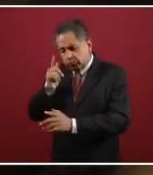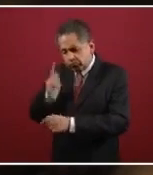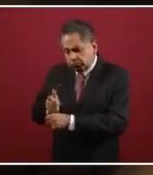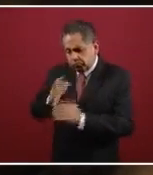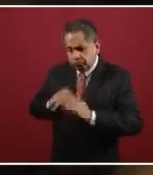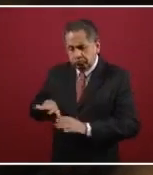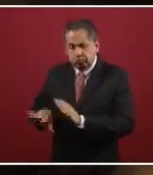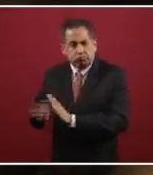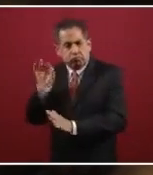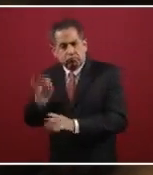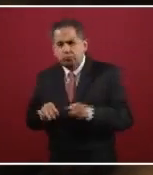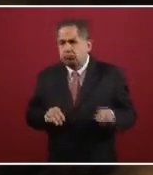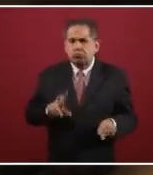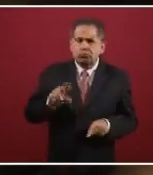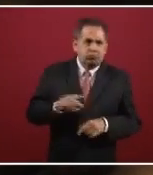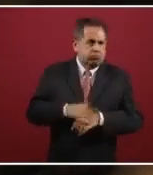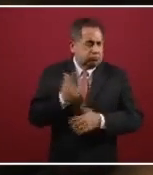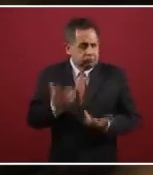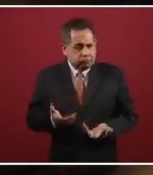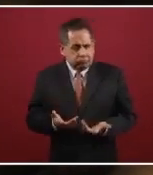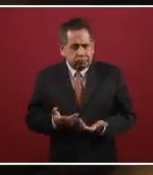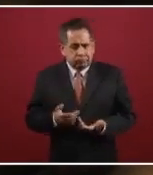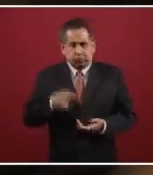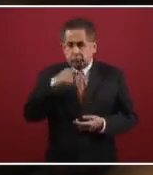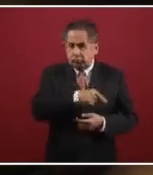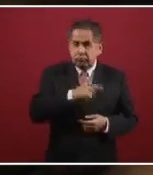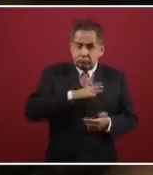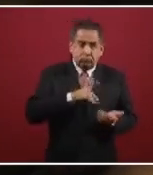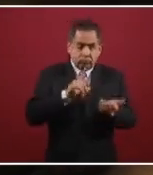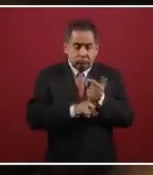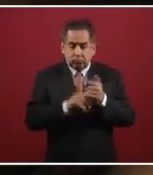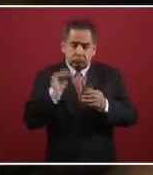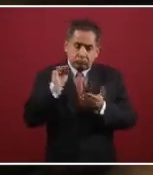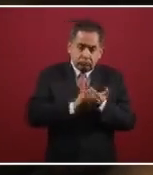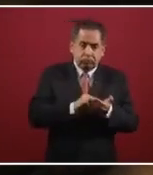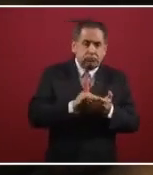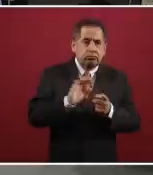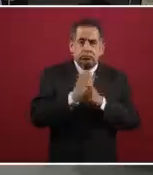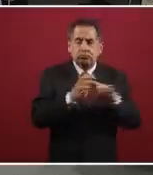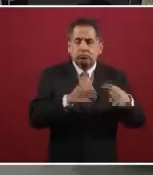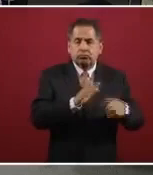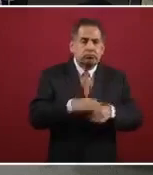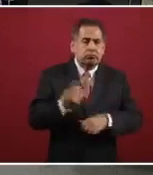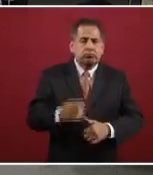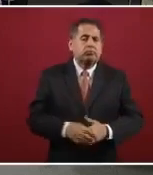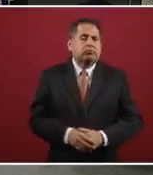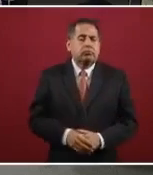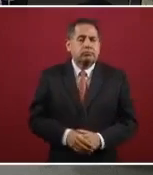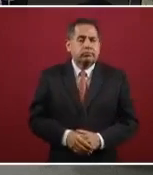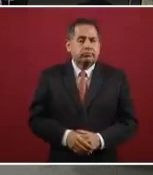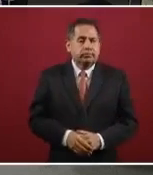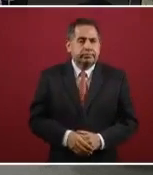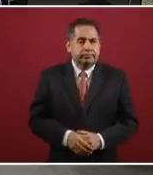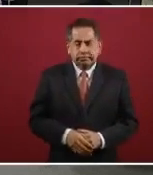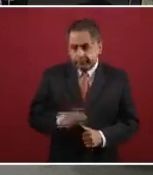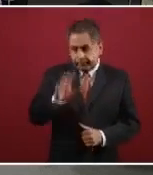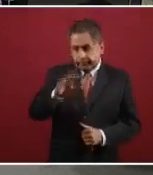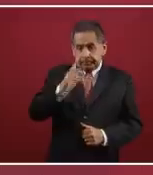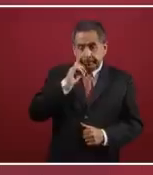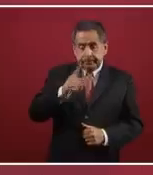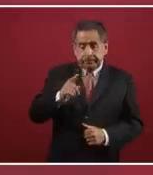veo, sí tiene trabajo respecto a la instalación de la Comisión de Desaparecidos? Bueno, hay que señalar que si bien el problema